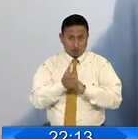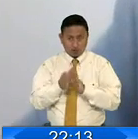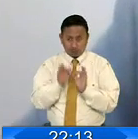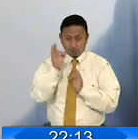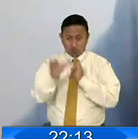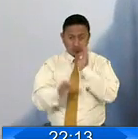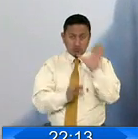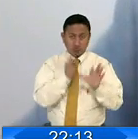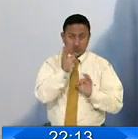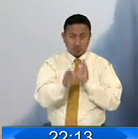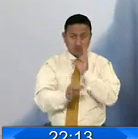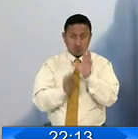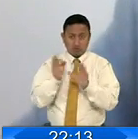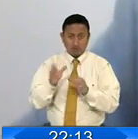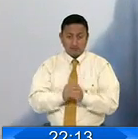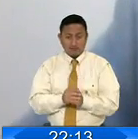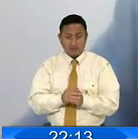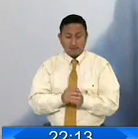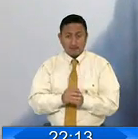No podemos